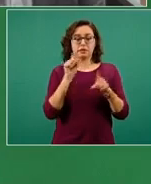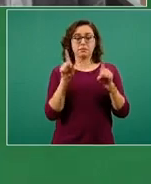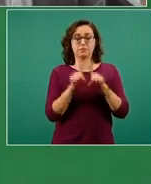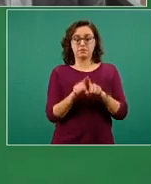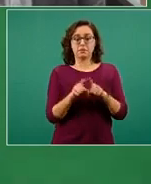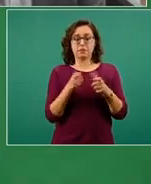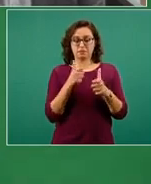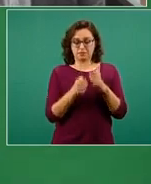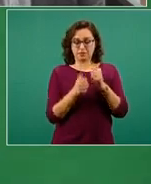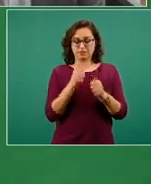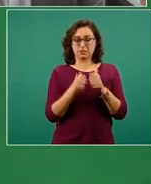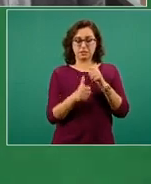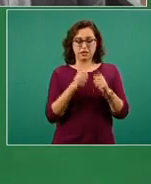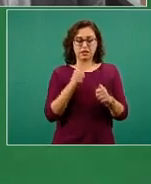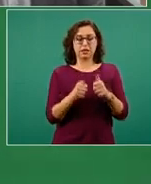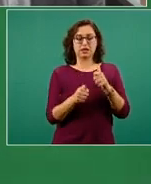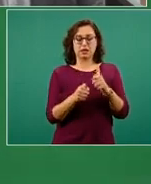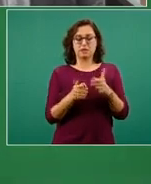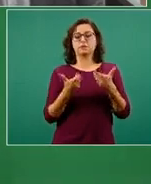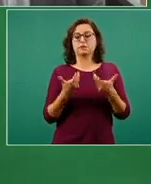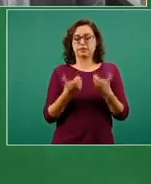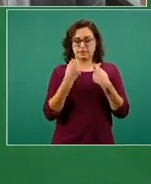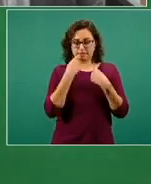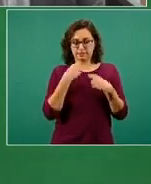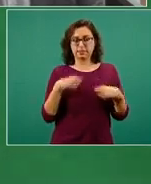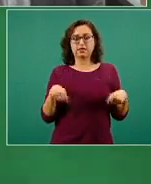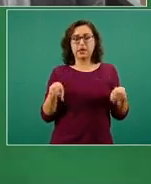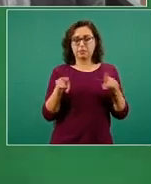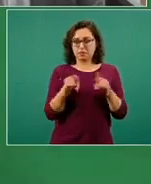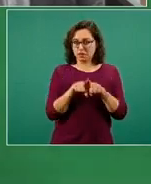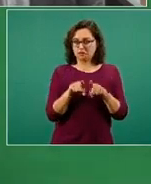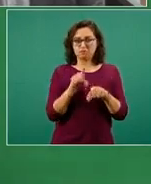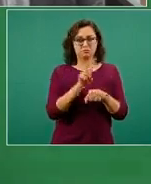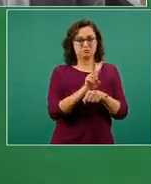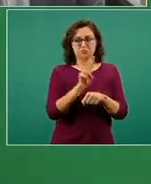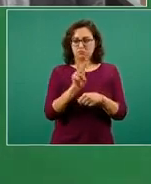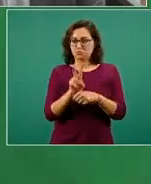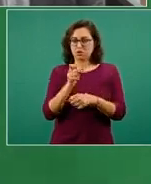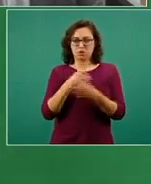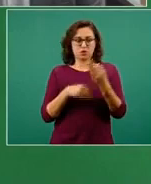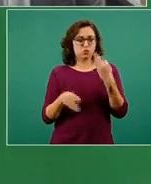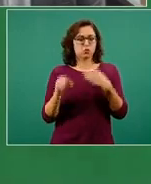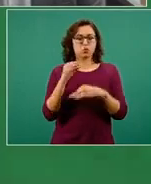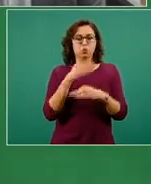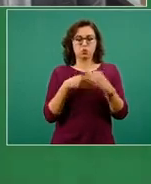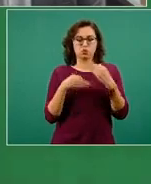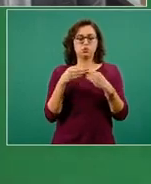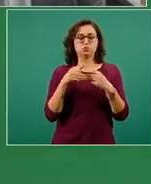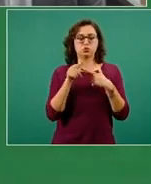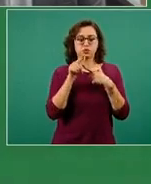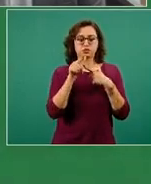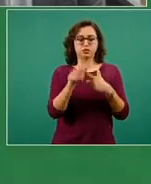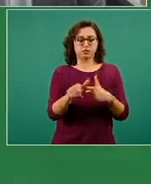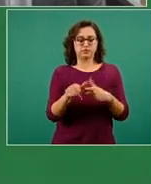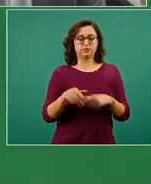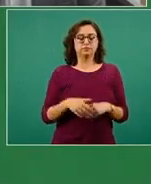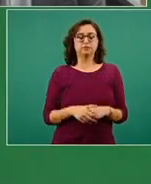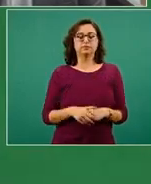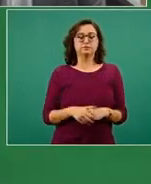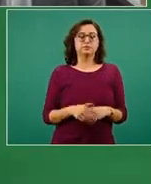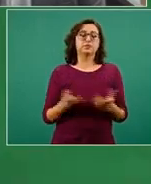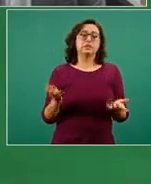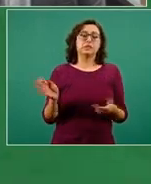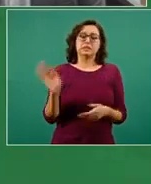y la vigilancia epidemiológica de territorio también, de casa por casa, se mantiene ahora con menos,